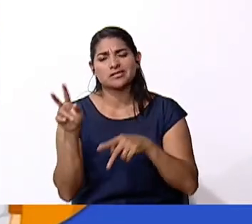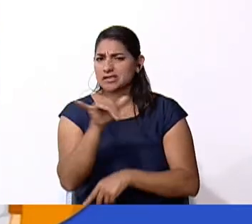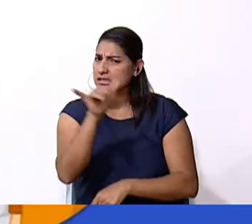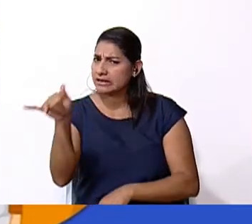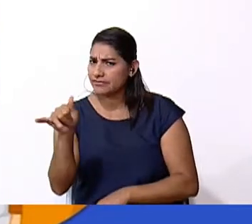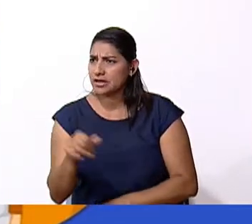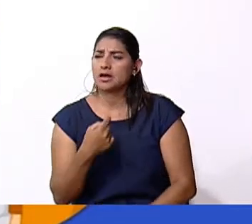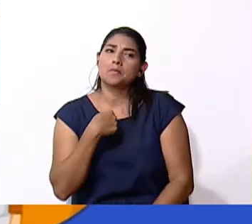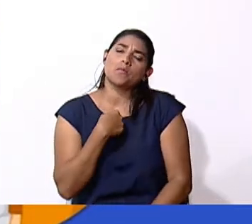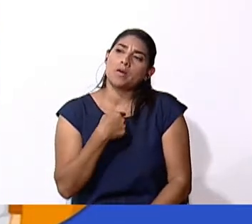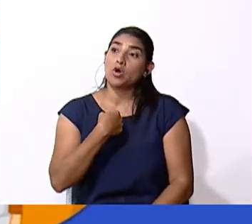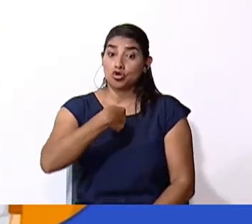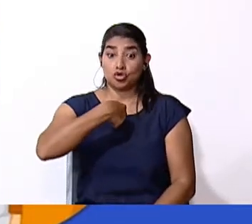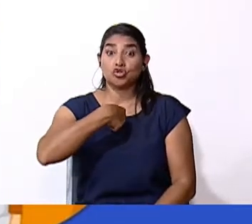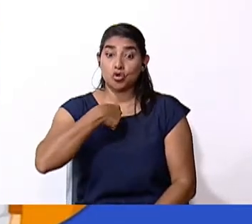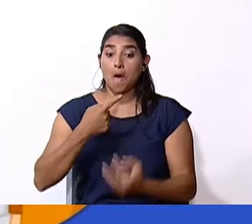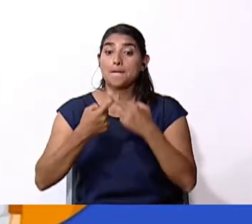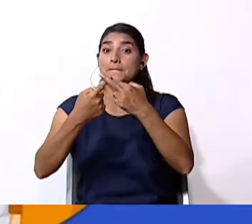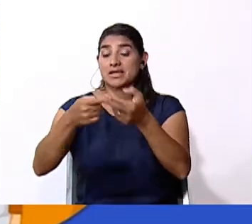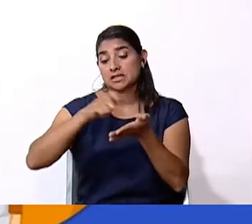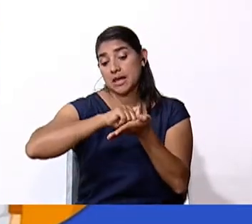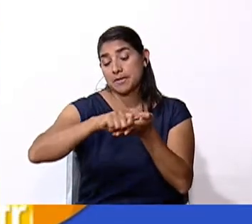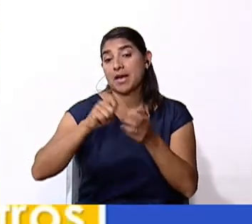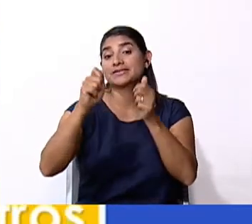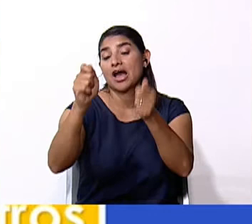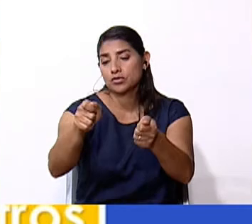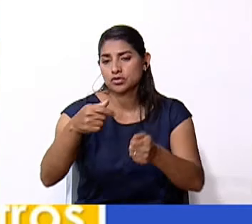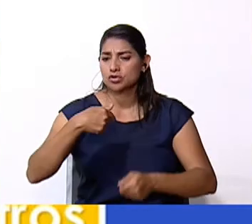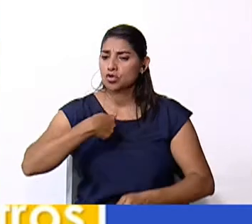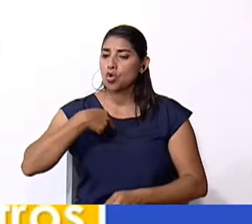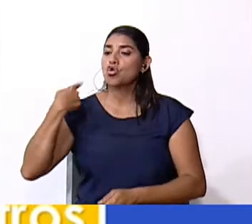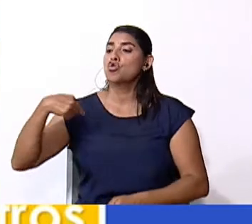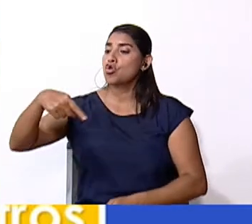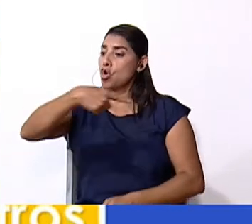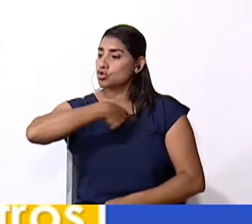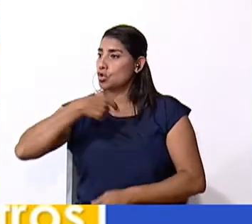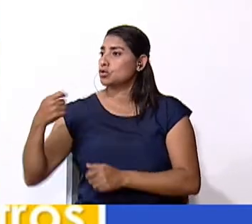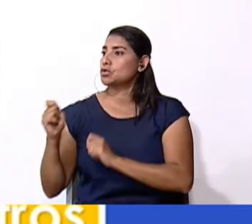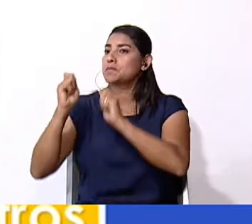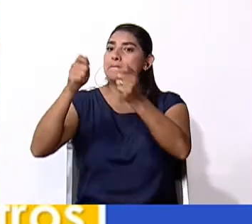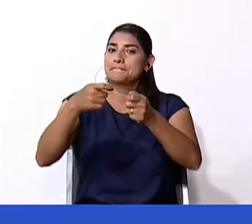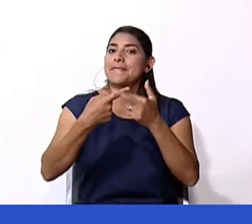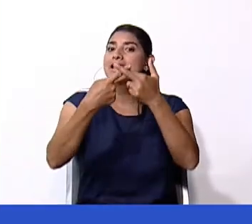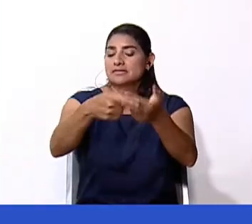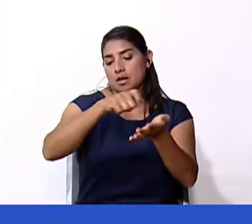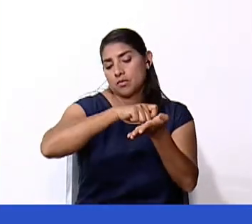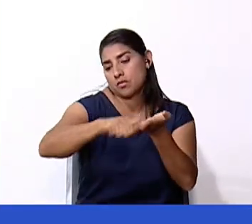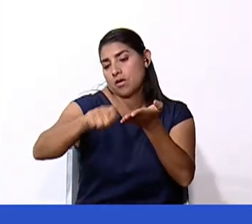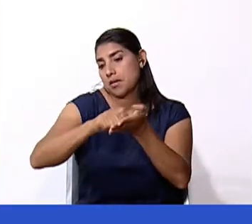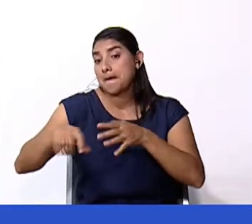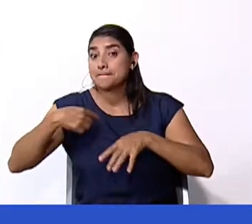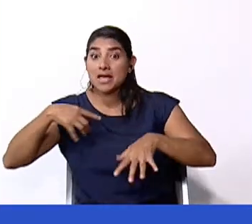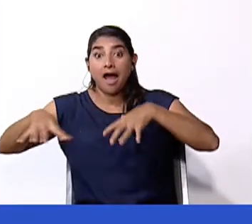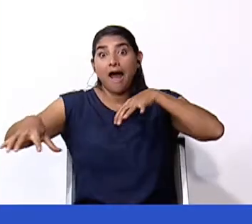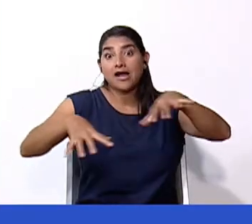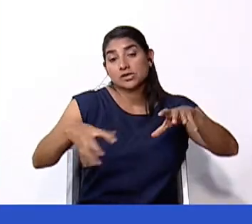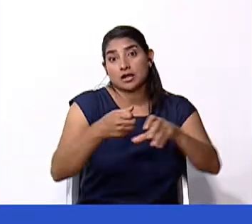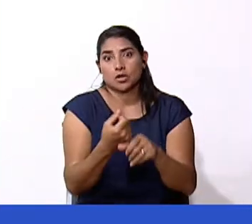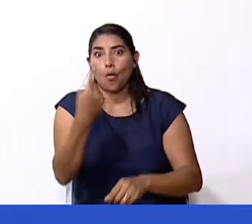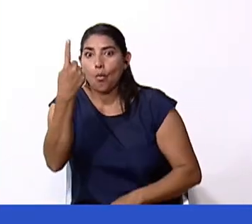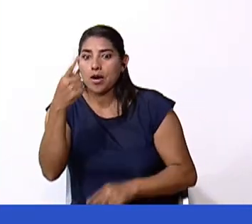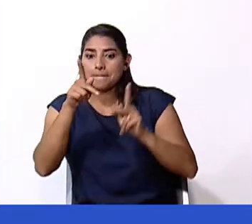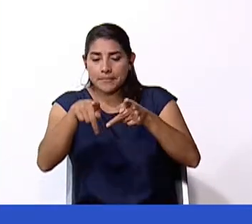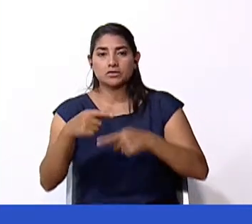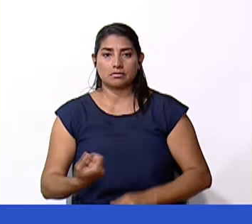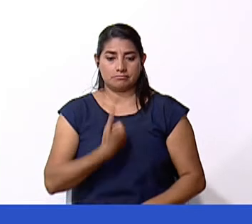si digo, yo presté mis marcadores, que si digo, nosotros prestamos los marcadores. Si las acciones las realizan una